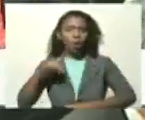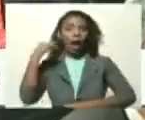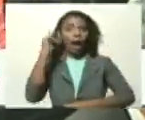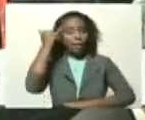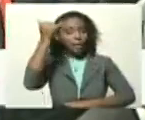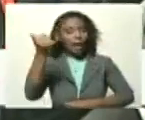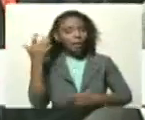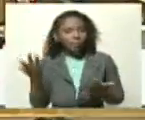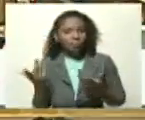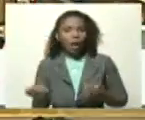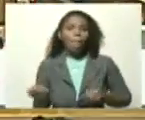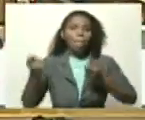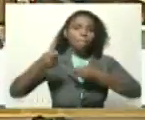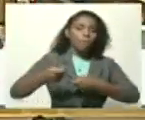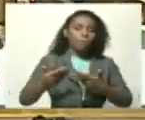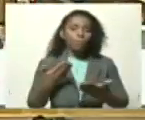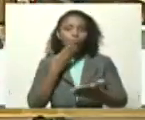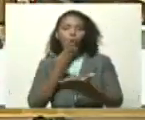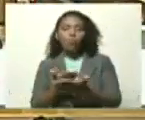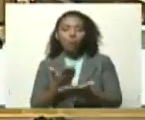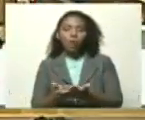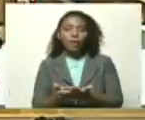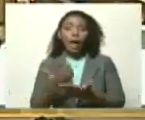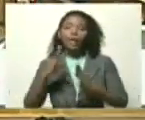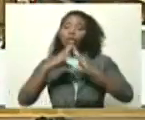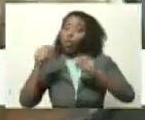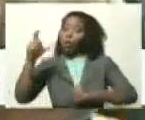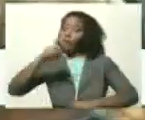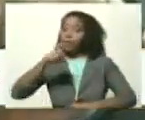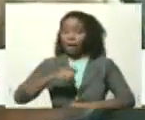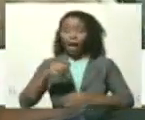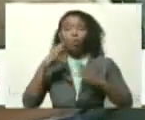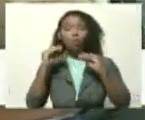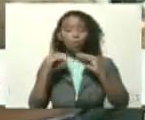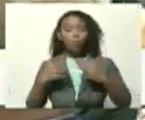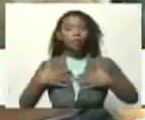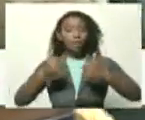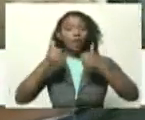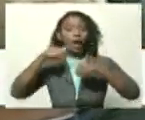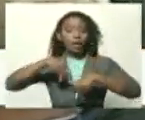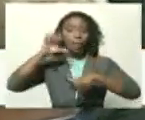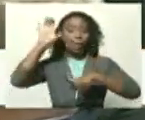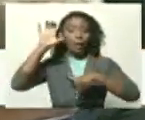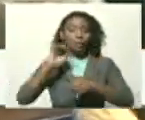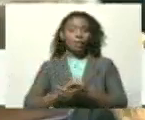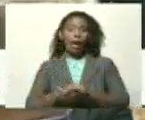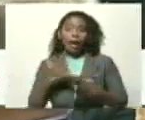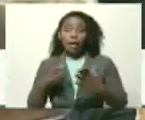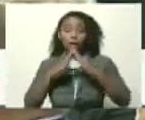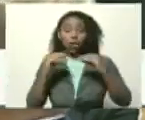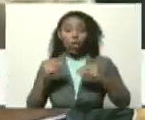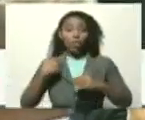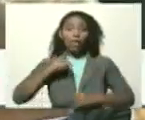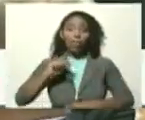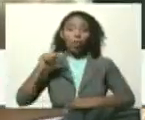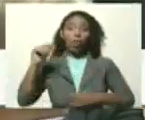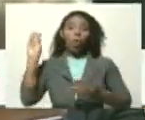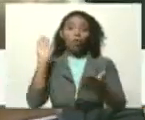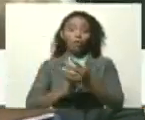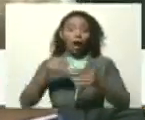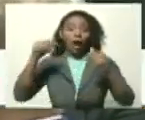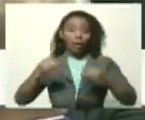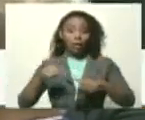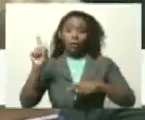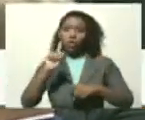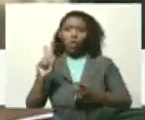aportar y todos somos necesarios, y cuando hablamos de salvar al país es que todos tenemos que volver aquí. Esto no es un